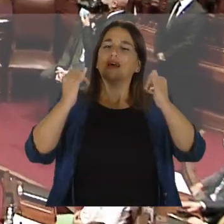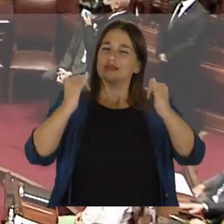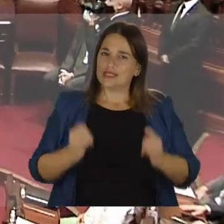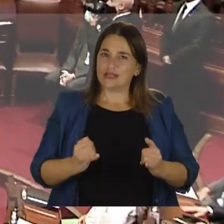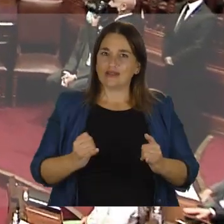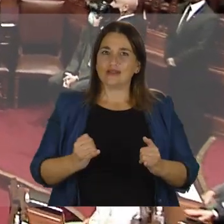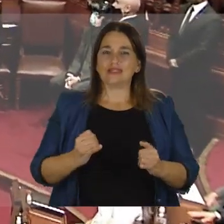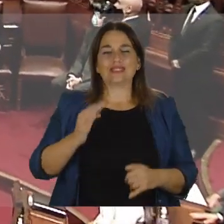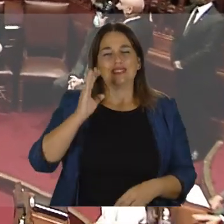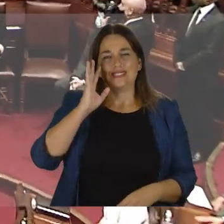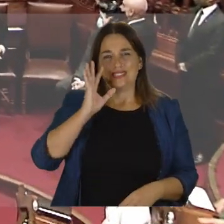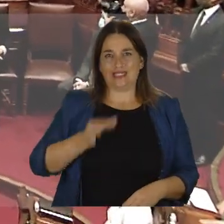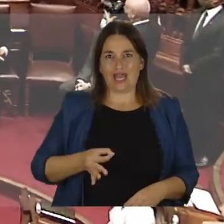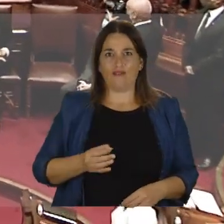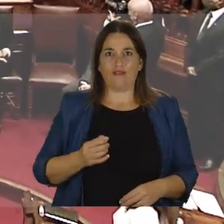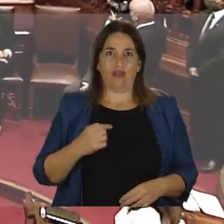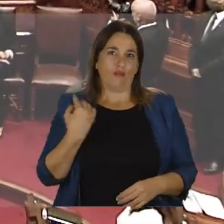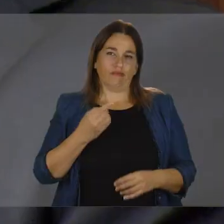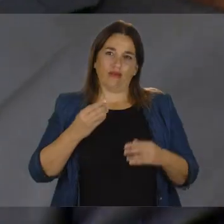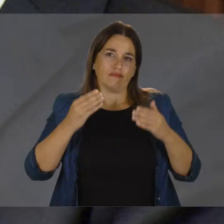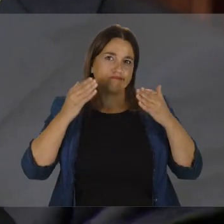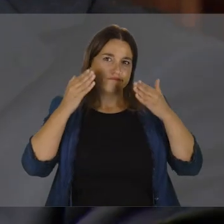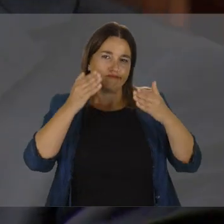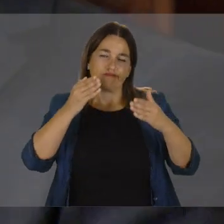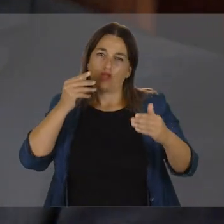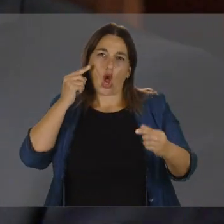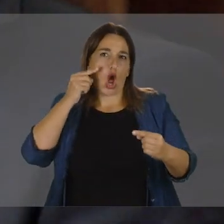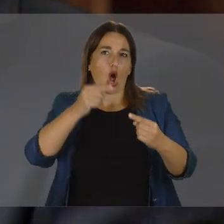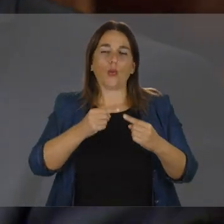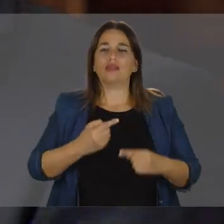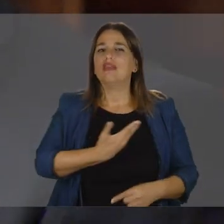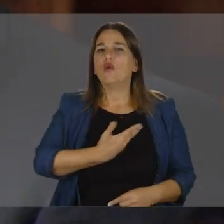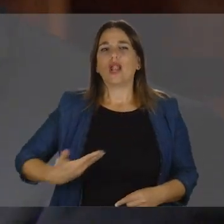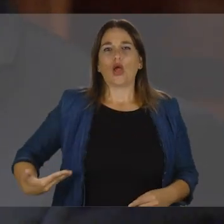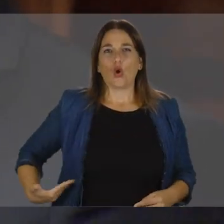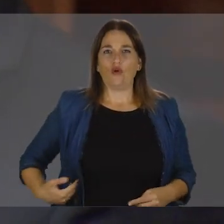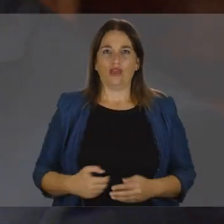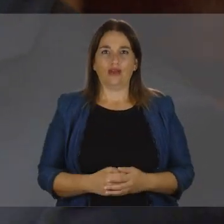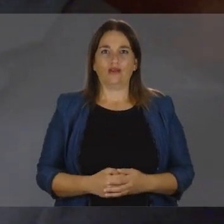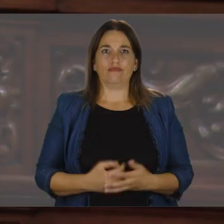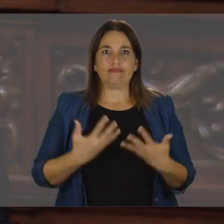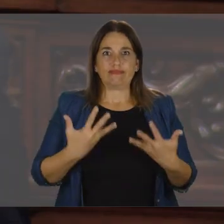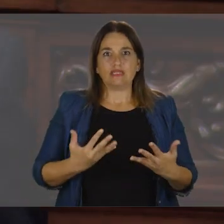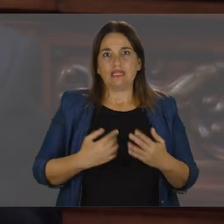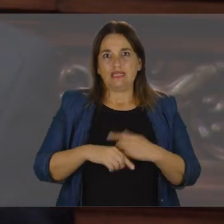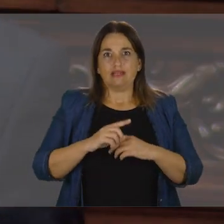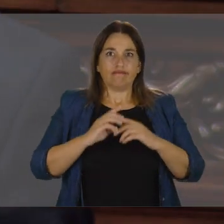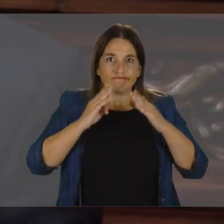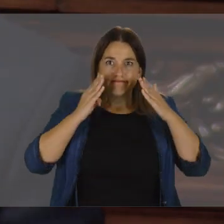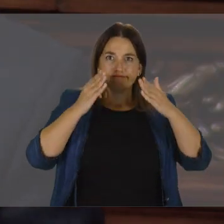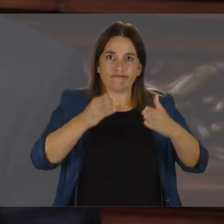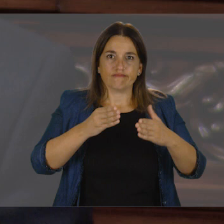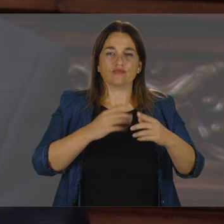Si bien está claro que el foco del gobierno estaba puesto en atender los